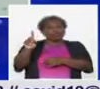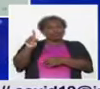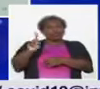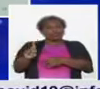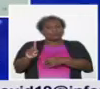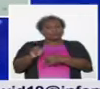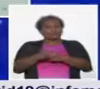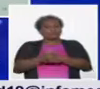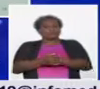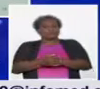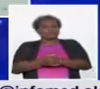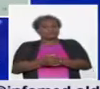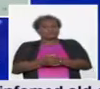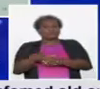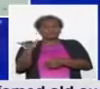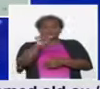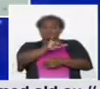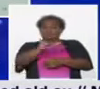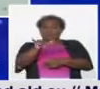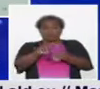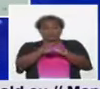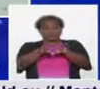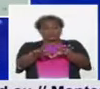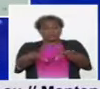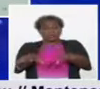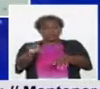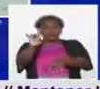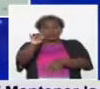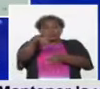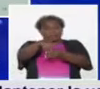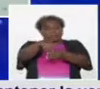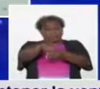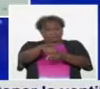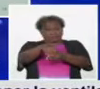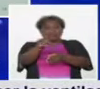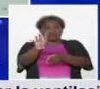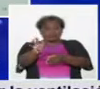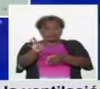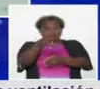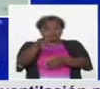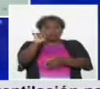También un tanto disperso en 9 de sus 14 municipios.